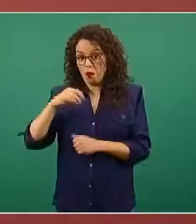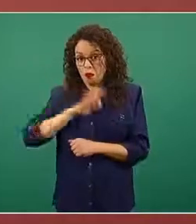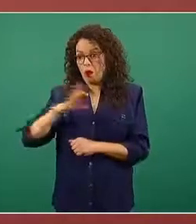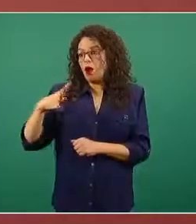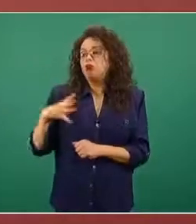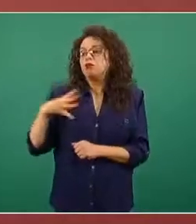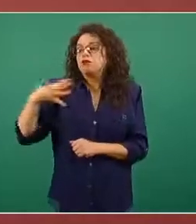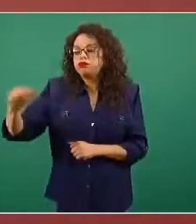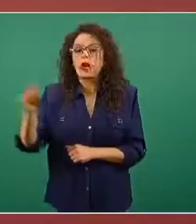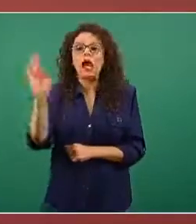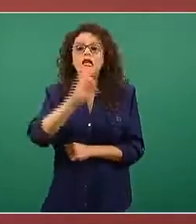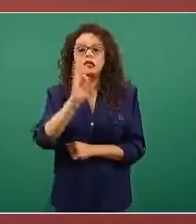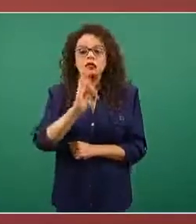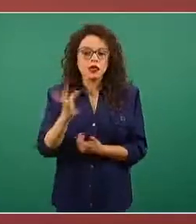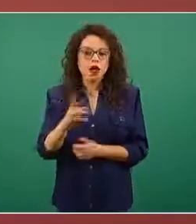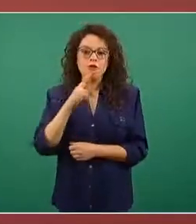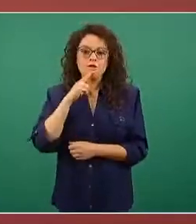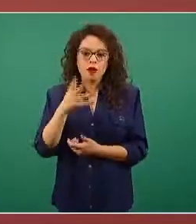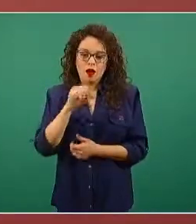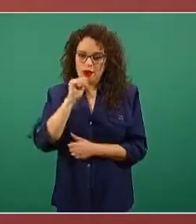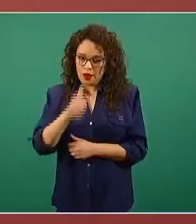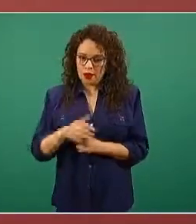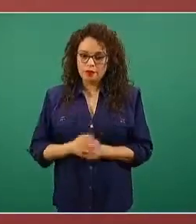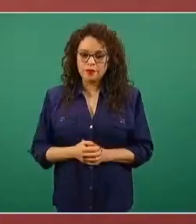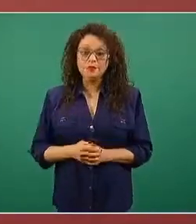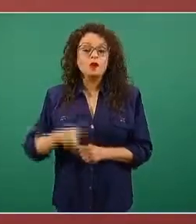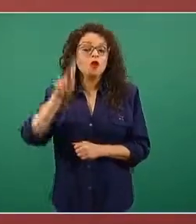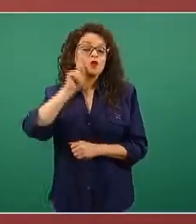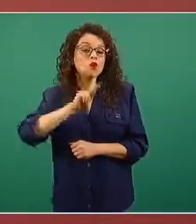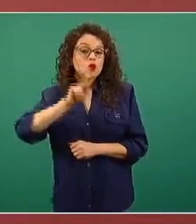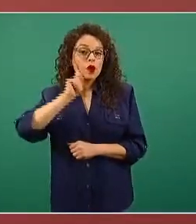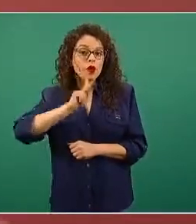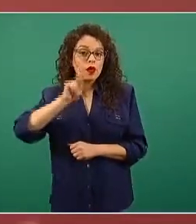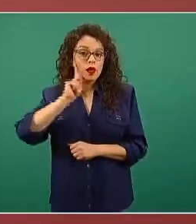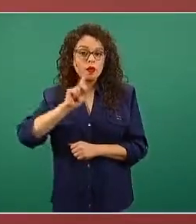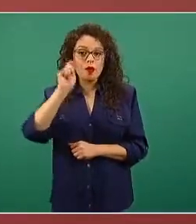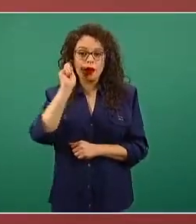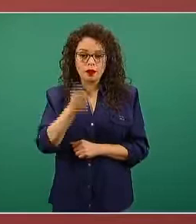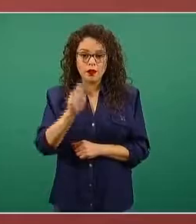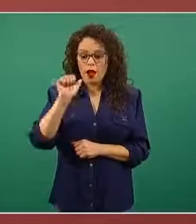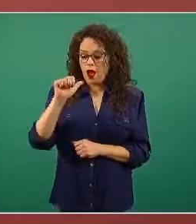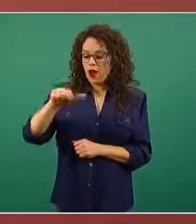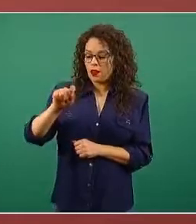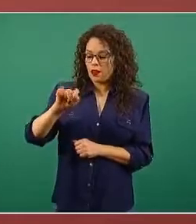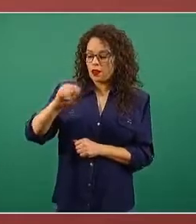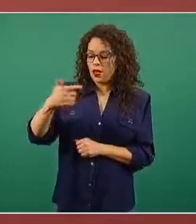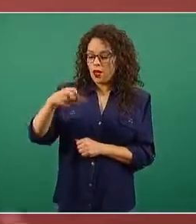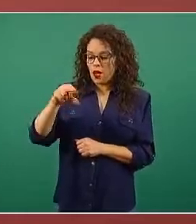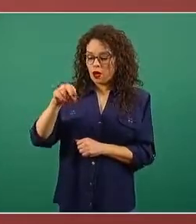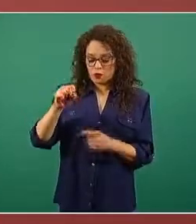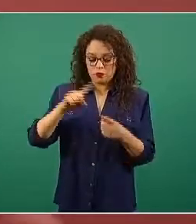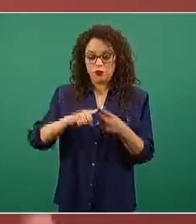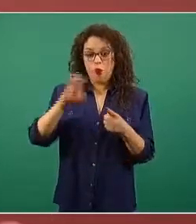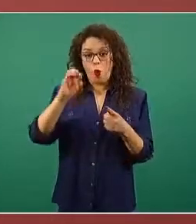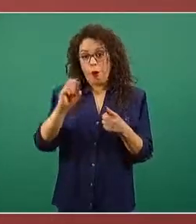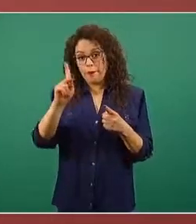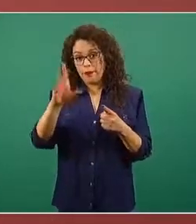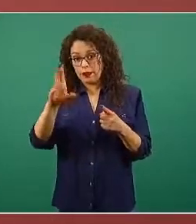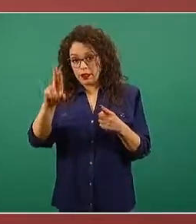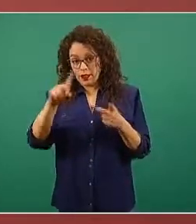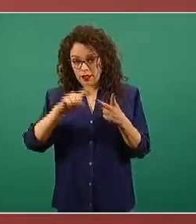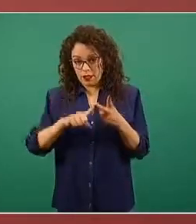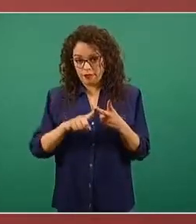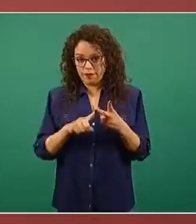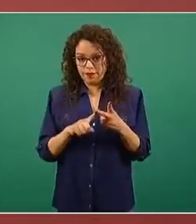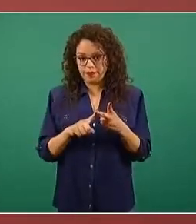contagiar. La prueba diagnóstica, tanto la rápida de antígenos como la prueba de PCR, que es el